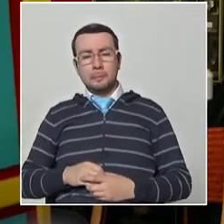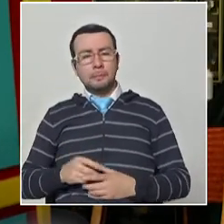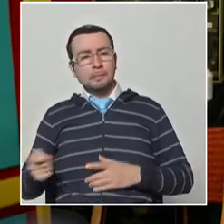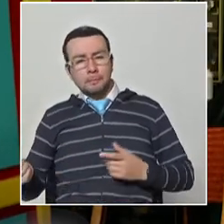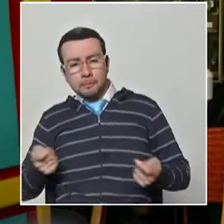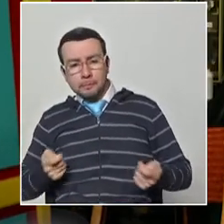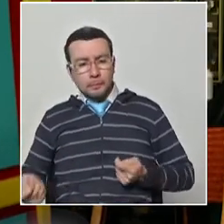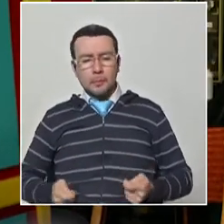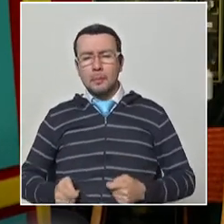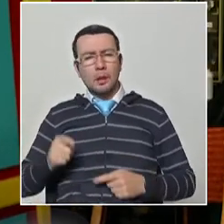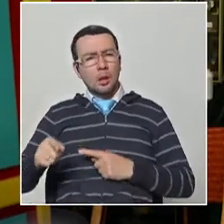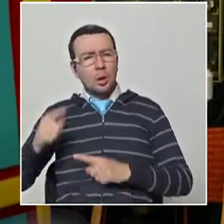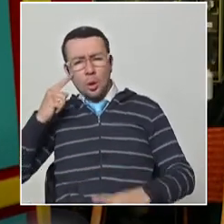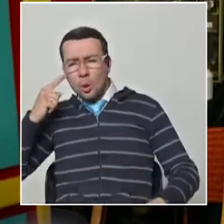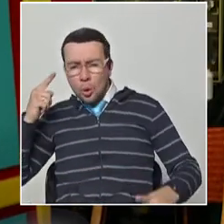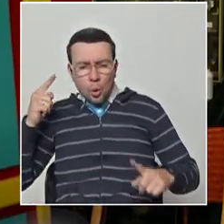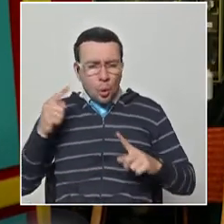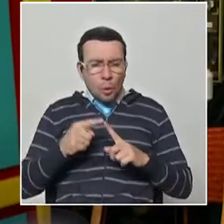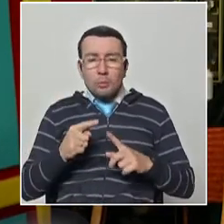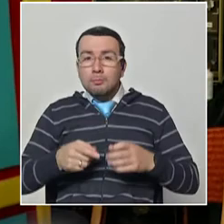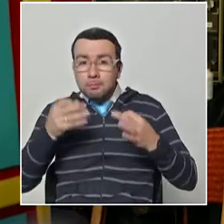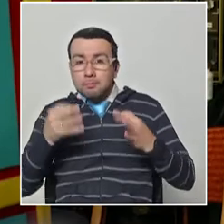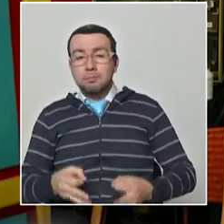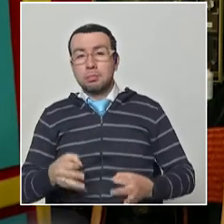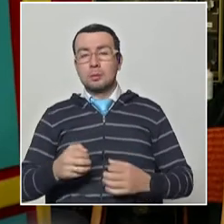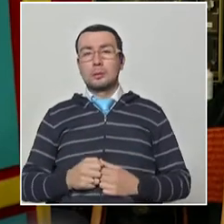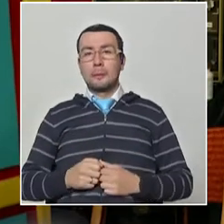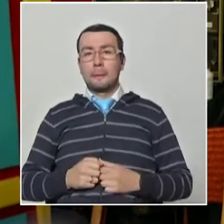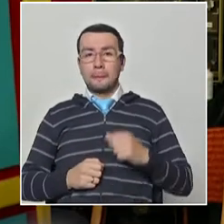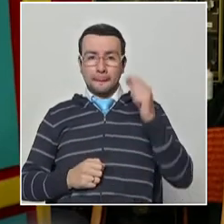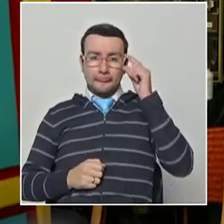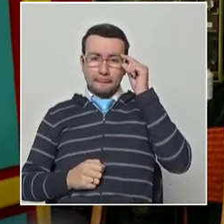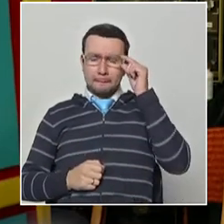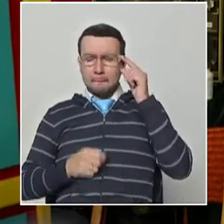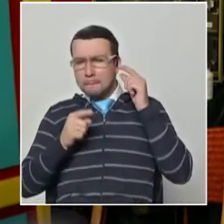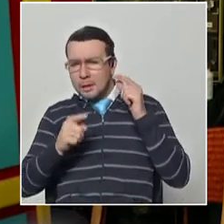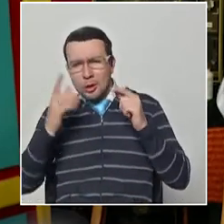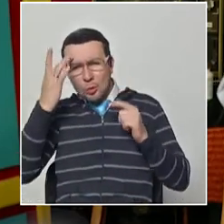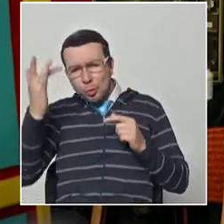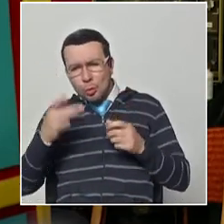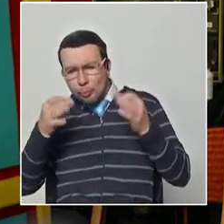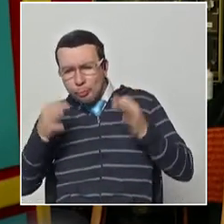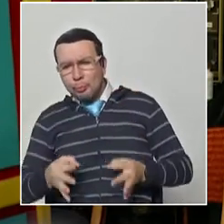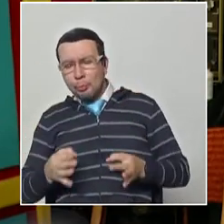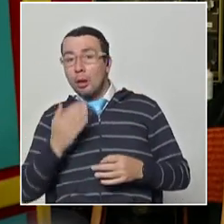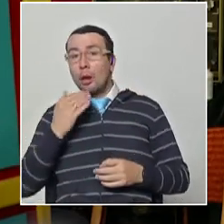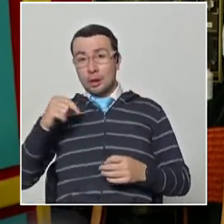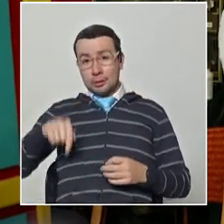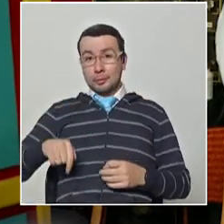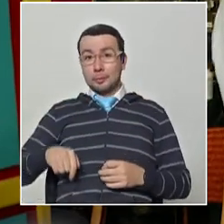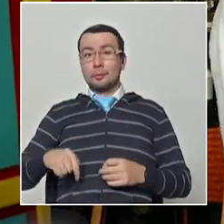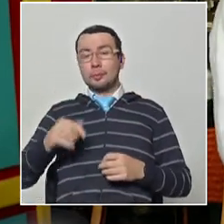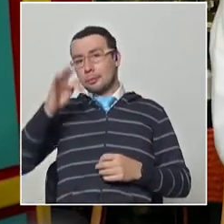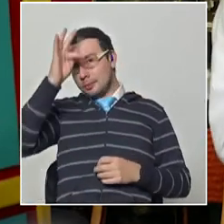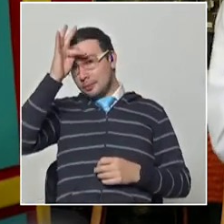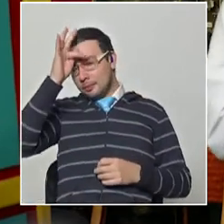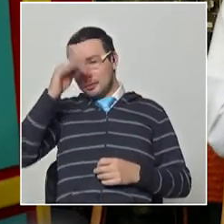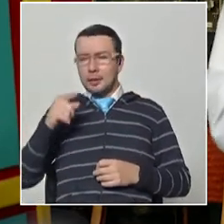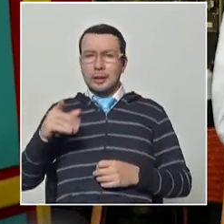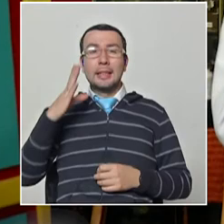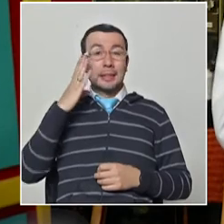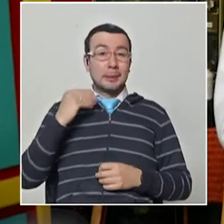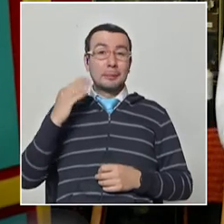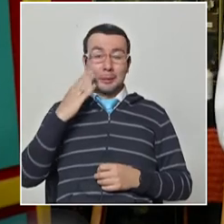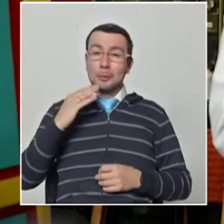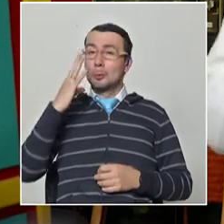que se trata de ir directamente a esa parte de cuál es el detonante aquí en la clínica tenía una experiencia linda doctor al